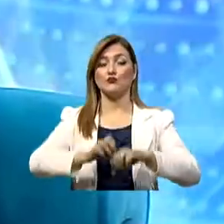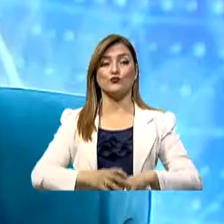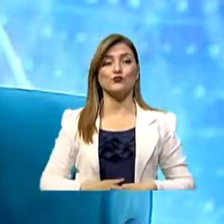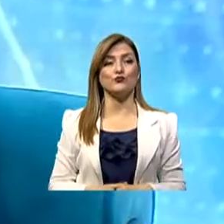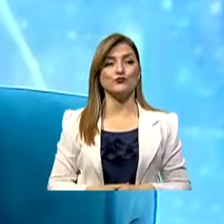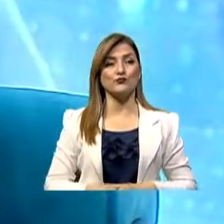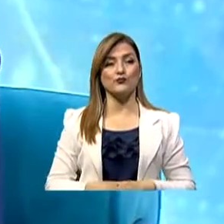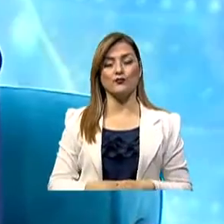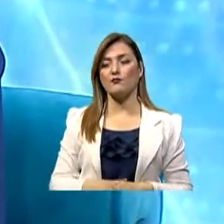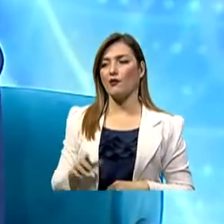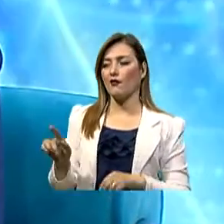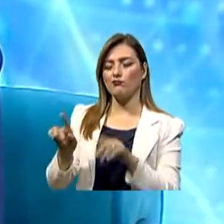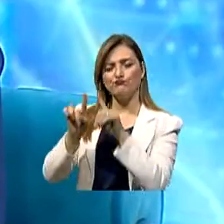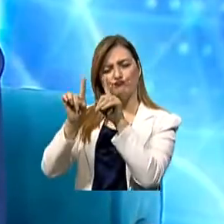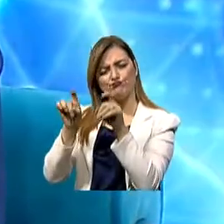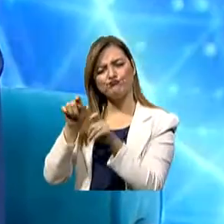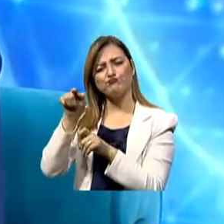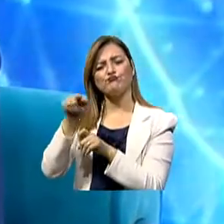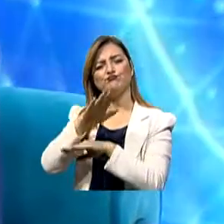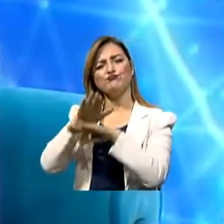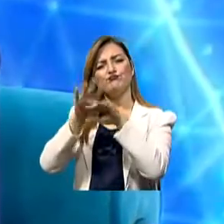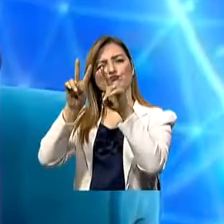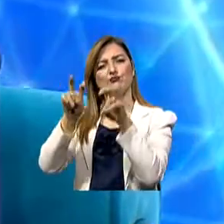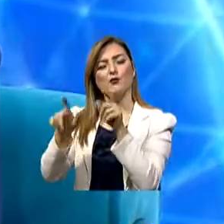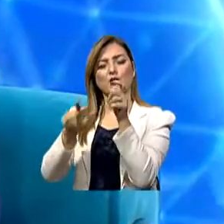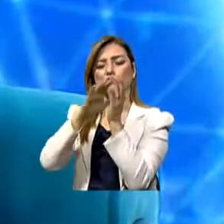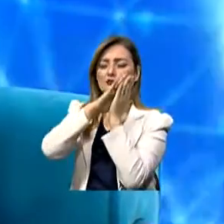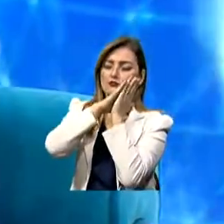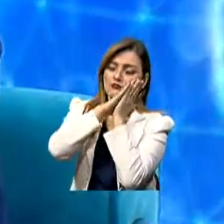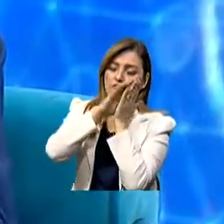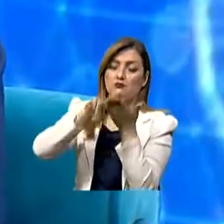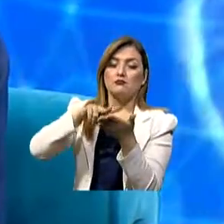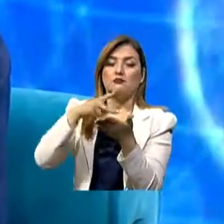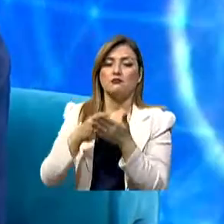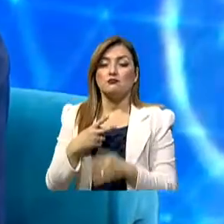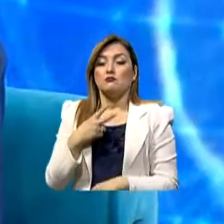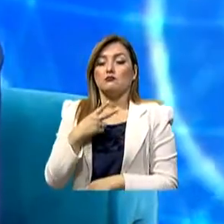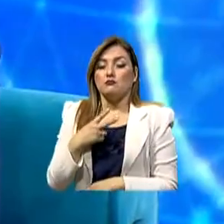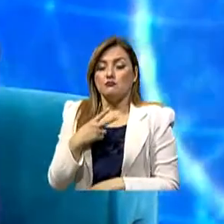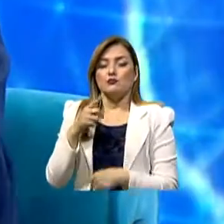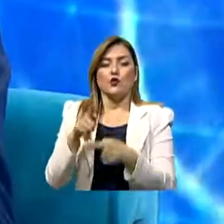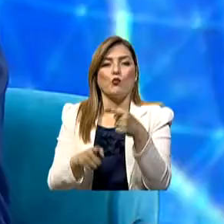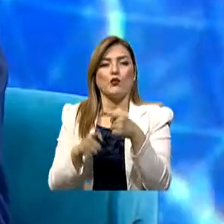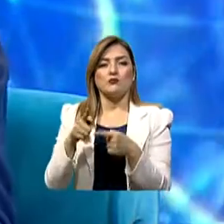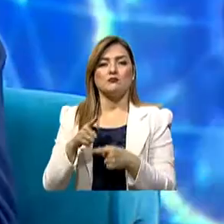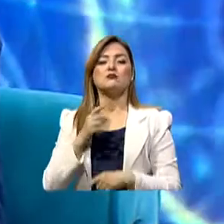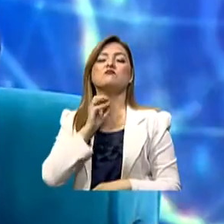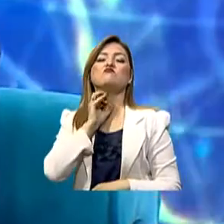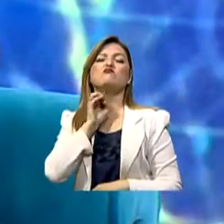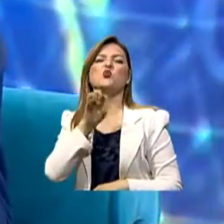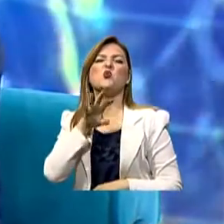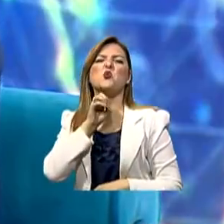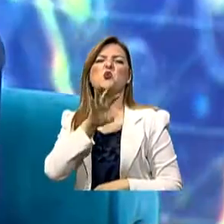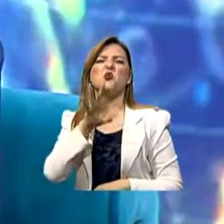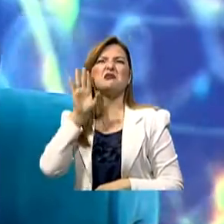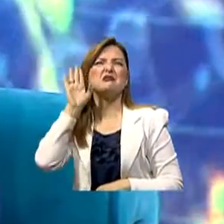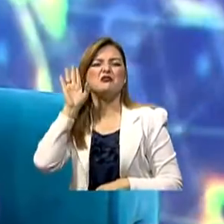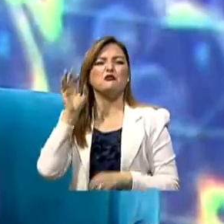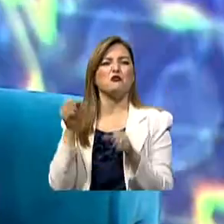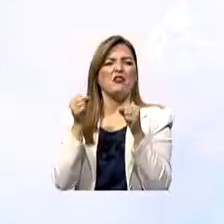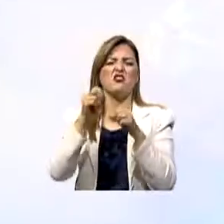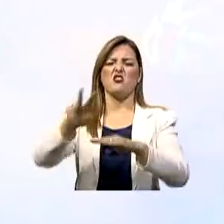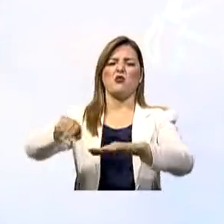quiero solo regresar esto del área de sueño la gente no entiende a veces nosotros consideramos que el roncar en la noche muy fuerte puede ser normal